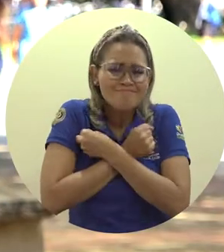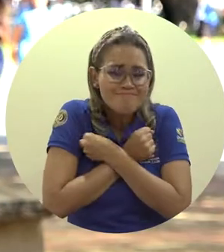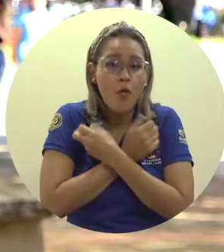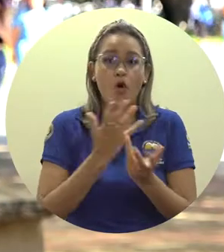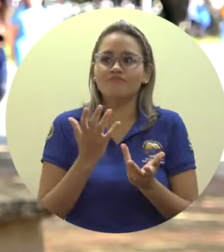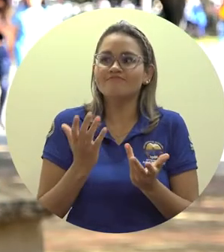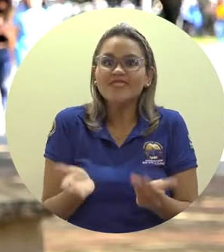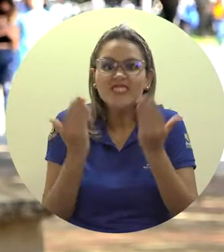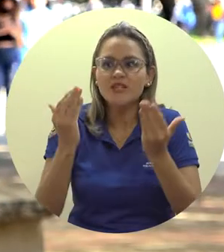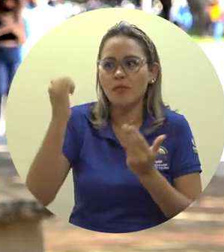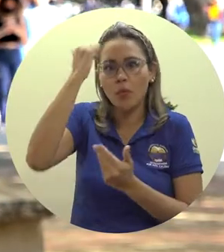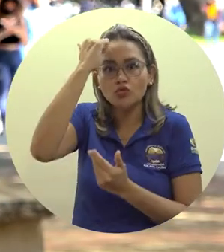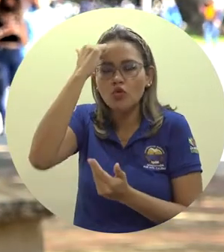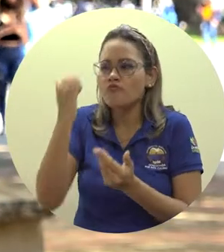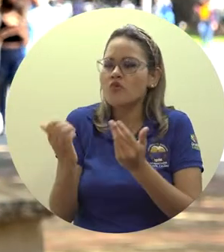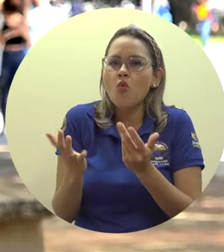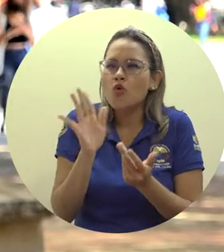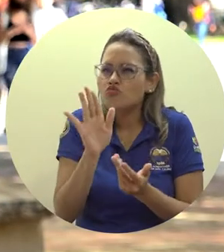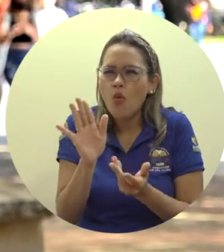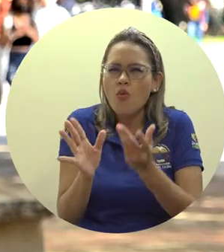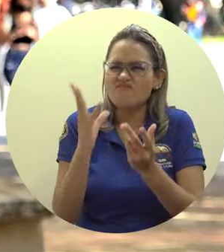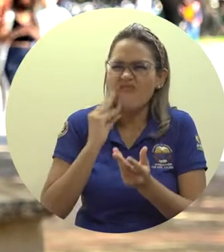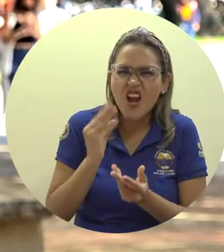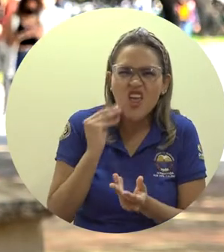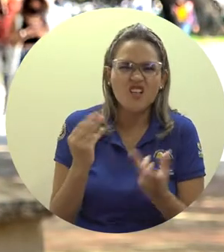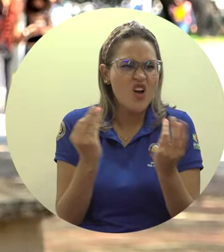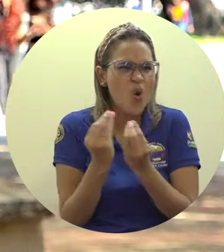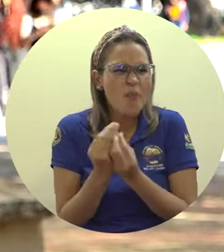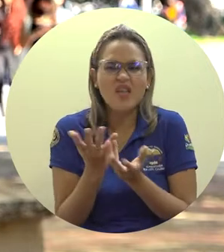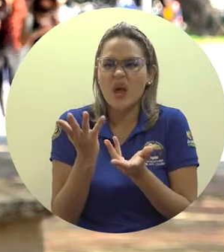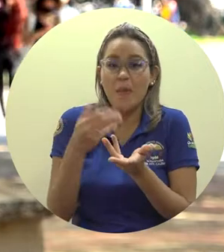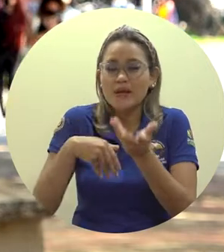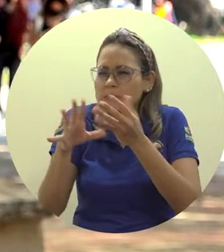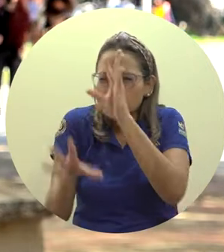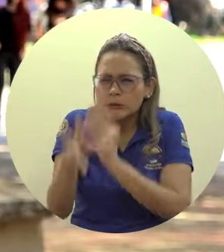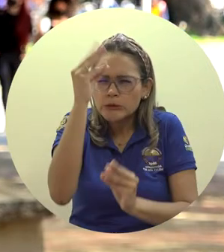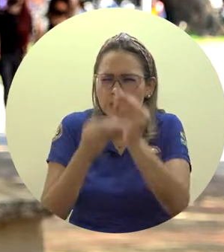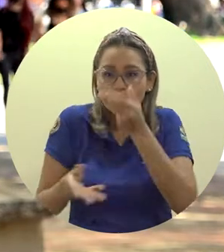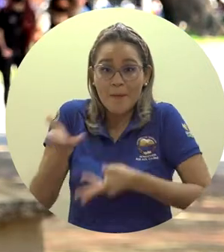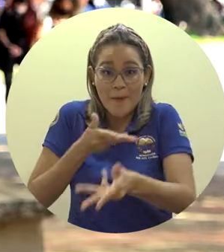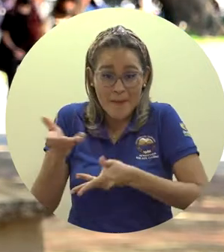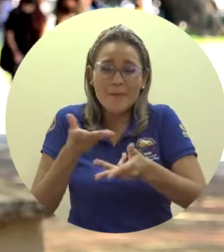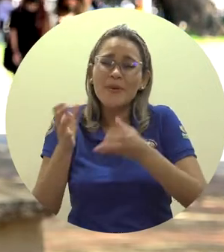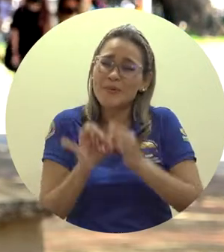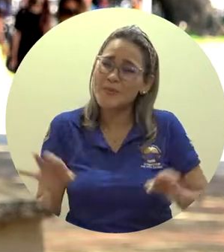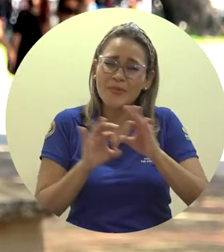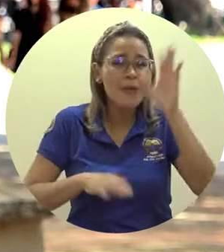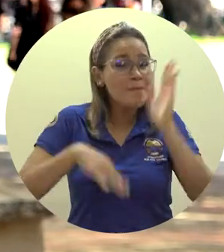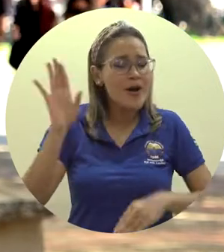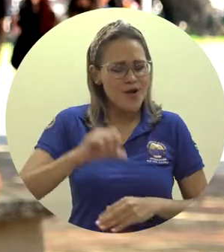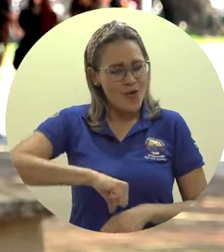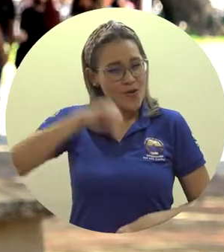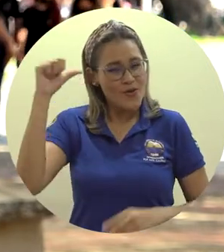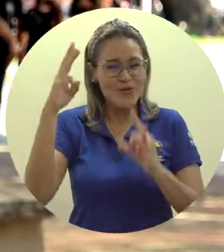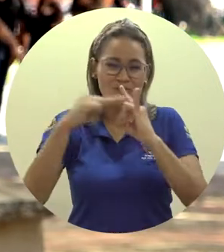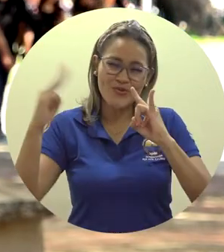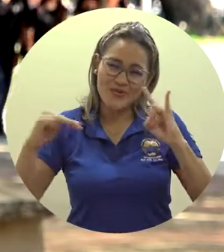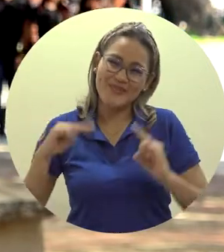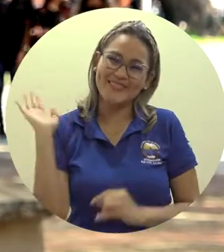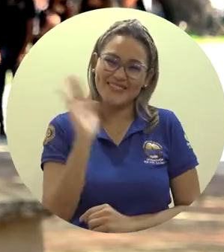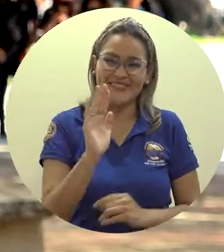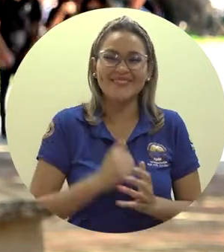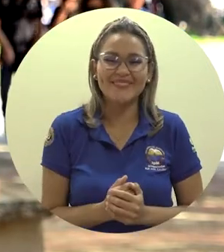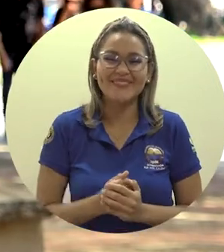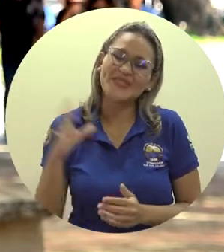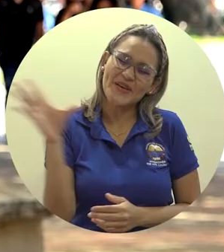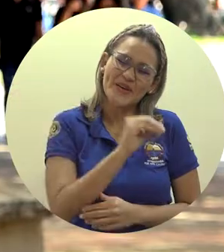proceso de enseñanza y aprendizaje, saquen lo mejor posible de esas experiencias con sus profesores, con sus compañeros y sintámonos orgullosos de hacer parte de esta gran